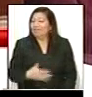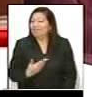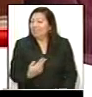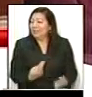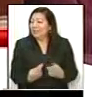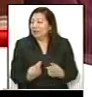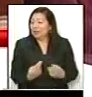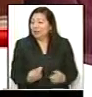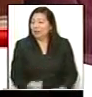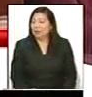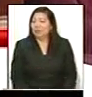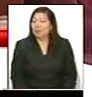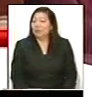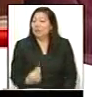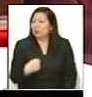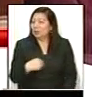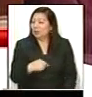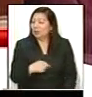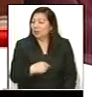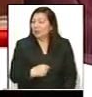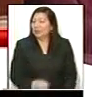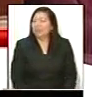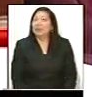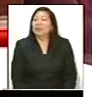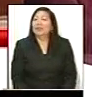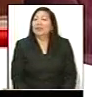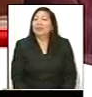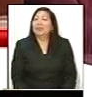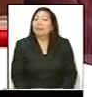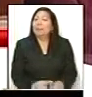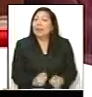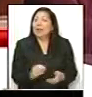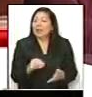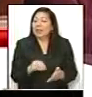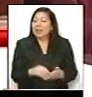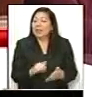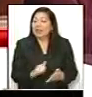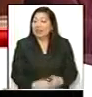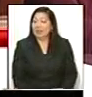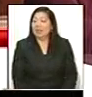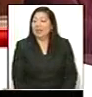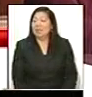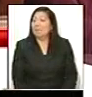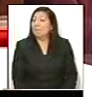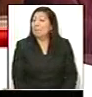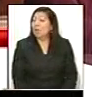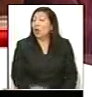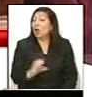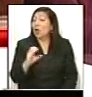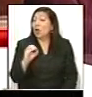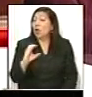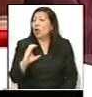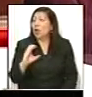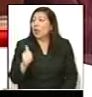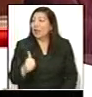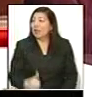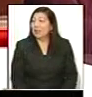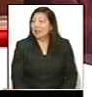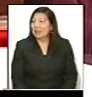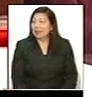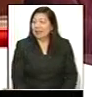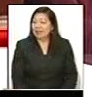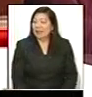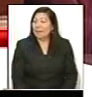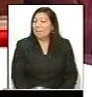recursos nuestros, recursos naturales del Estado, se los estén llevando por una bicoca. Yo he dicho la vez